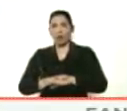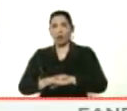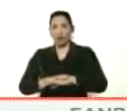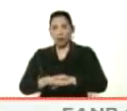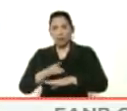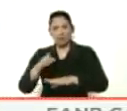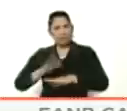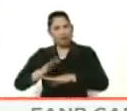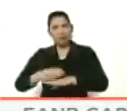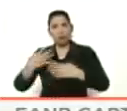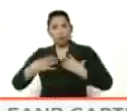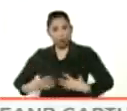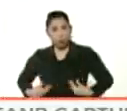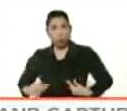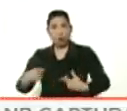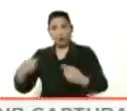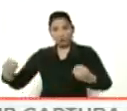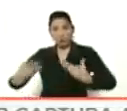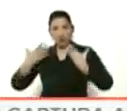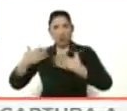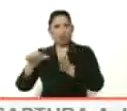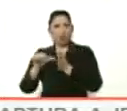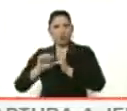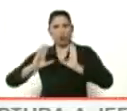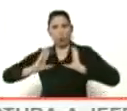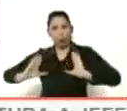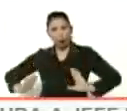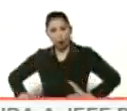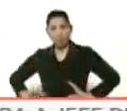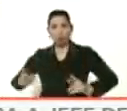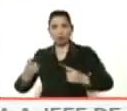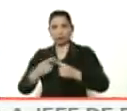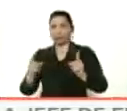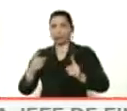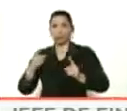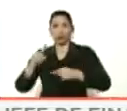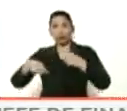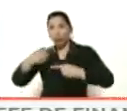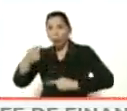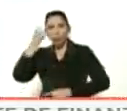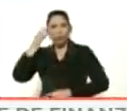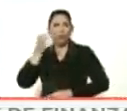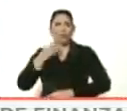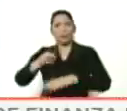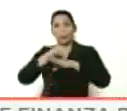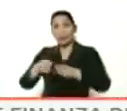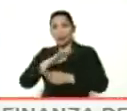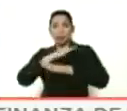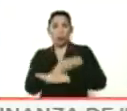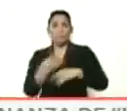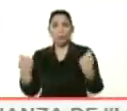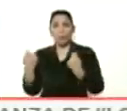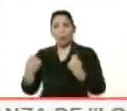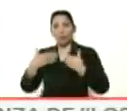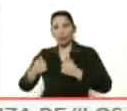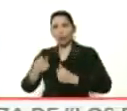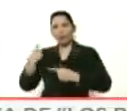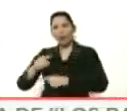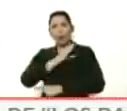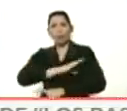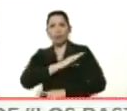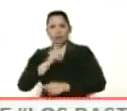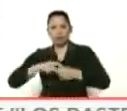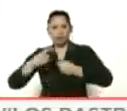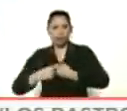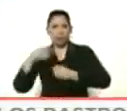pulmones, es decir, es un virus donde todos los días tenemos que actualizarnos. El Ministerio del Poder Popular para la Salud tiene un comité de